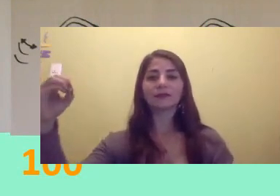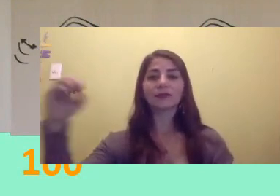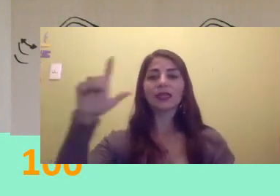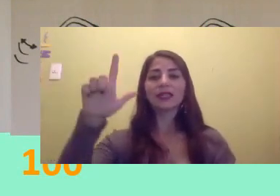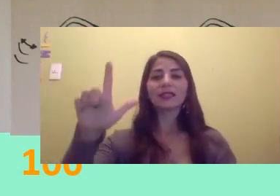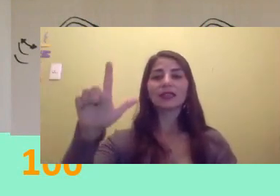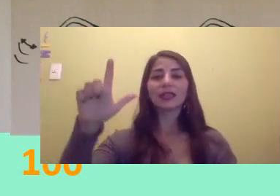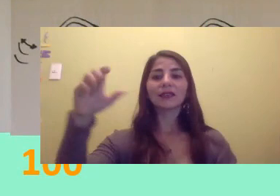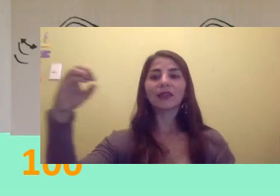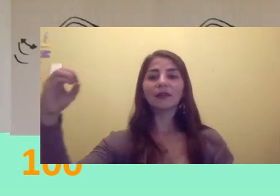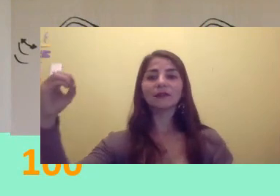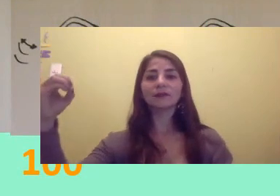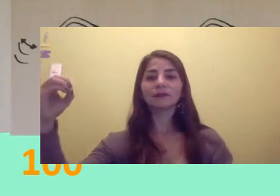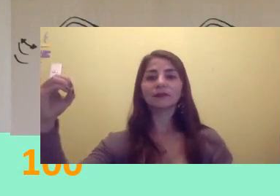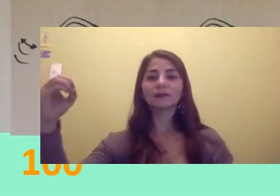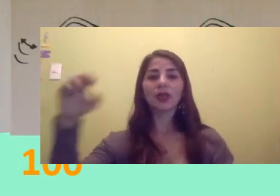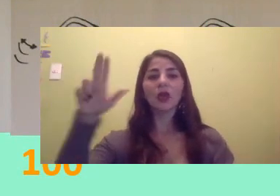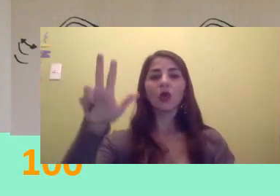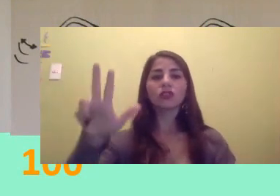60, 70,